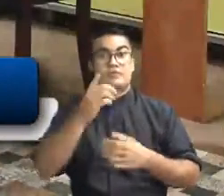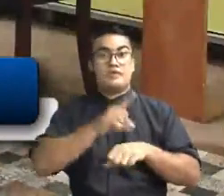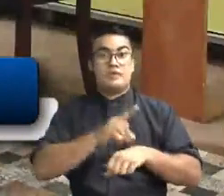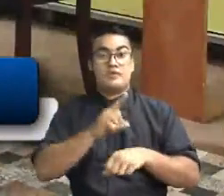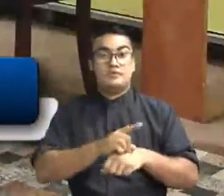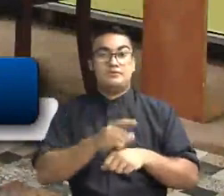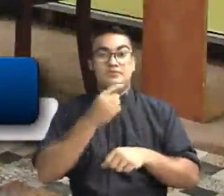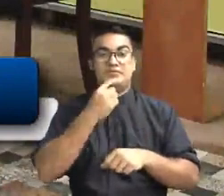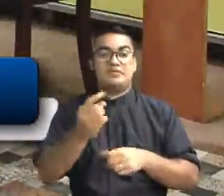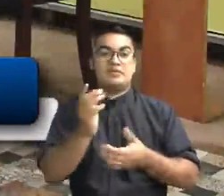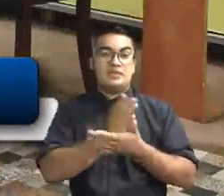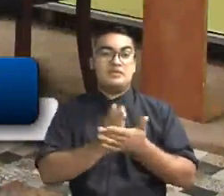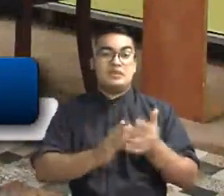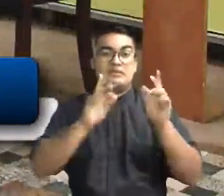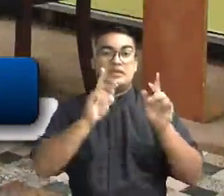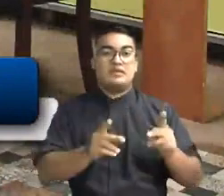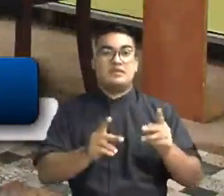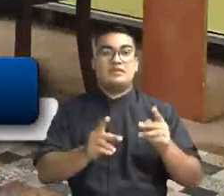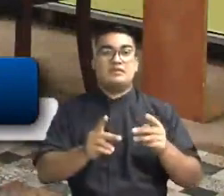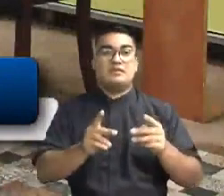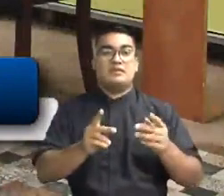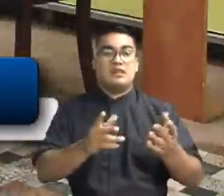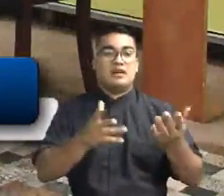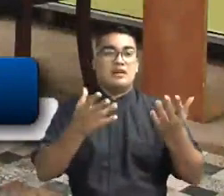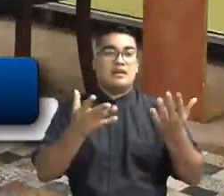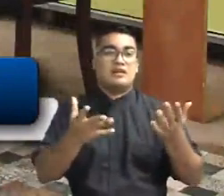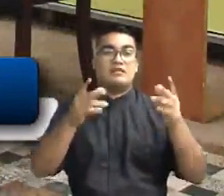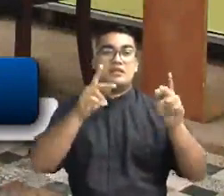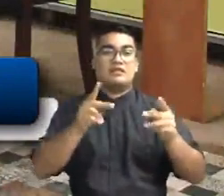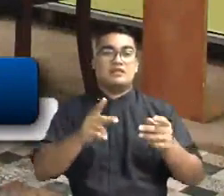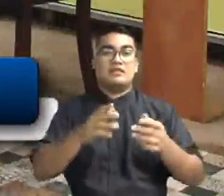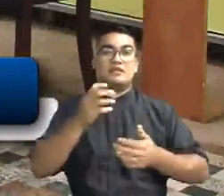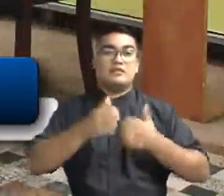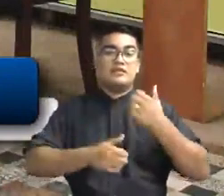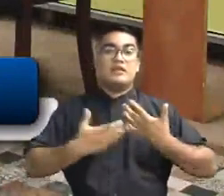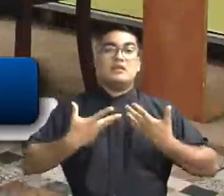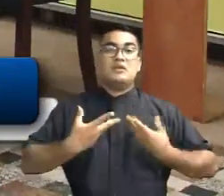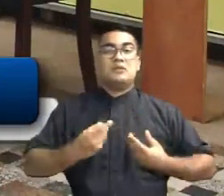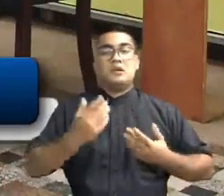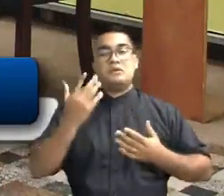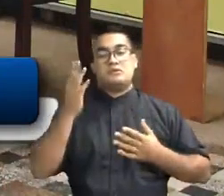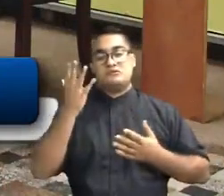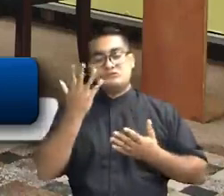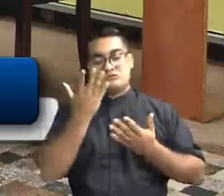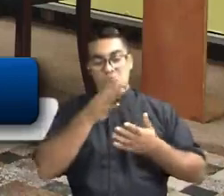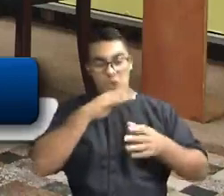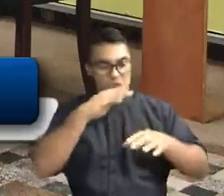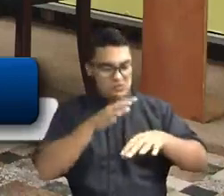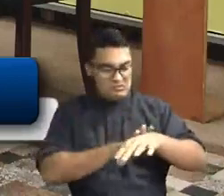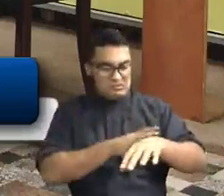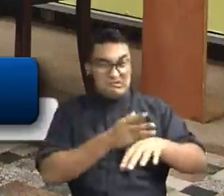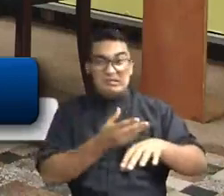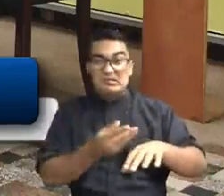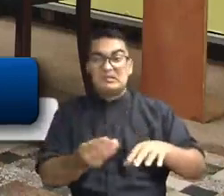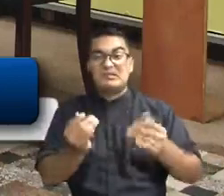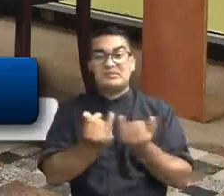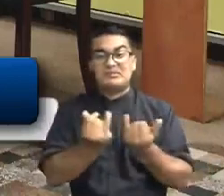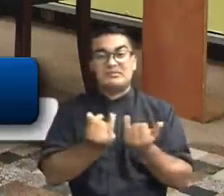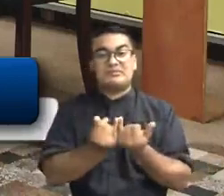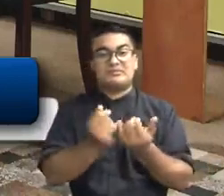nos descompensa frecuentemente, tenemos que ir ajustando terapia, y esta terapia la ajusta el internista y en